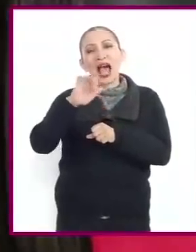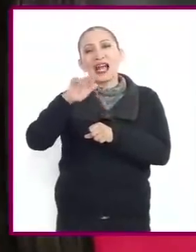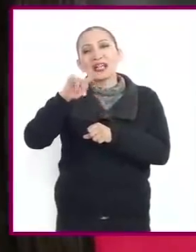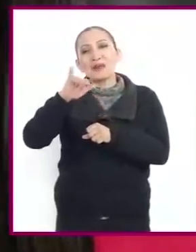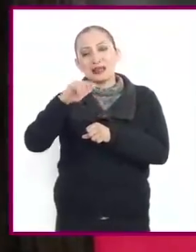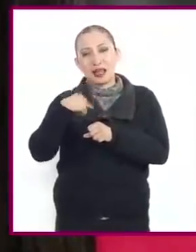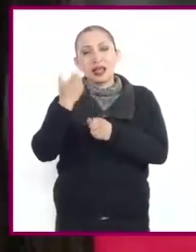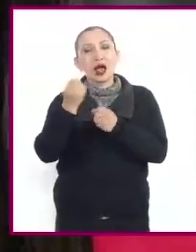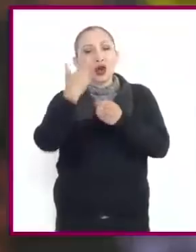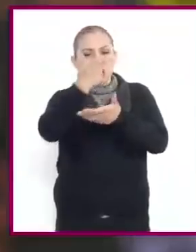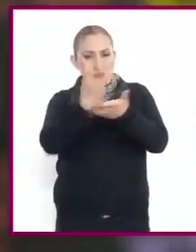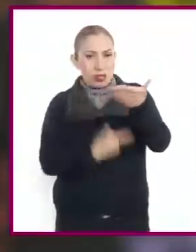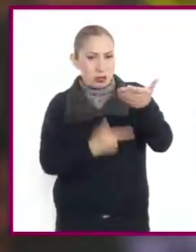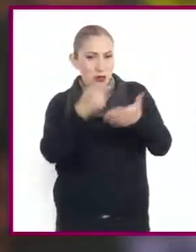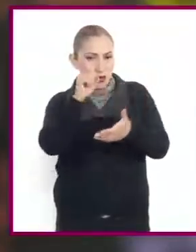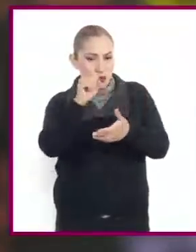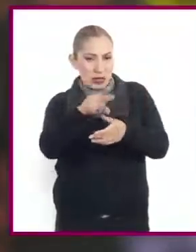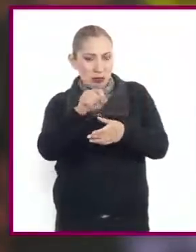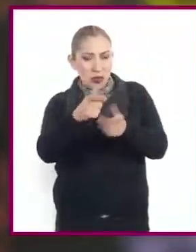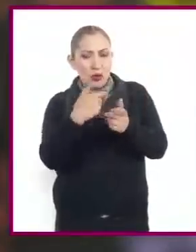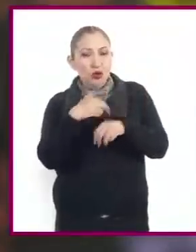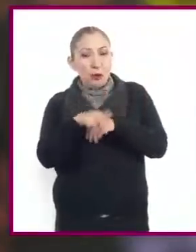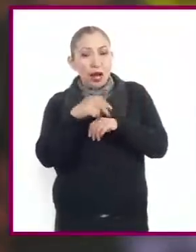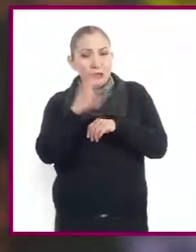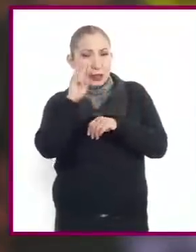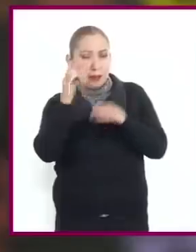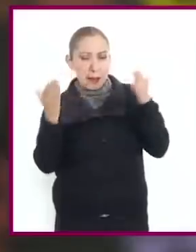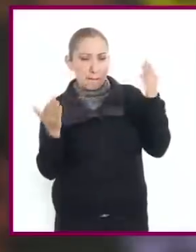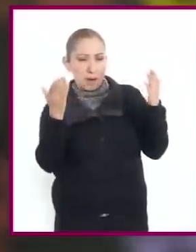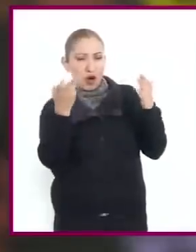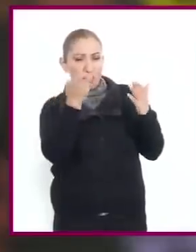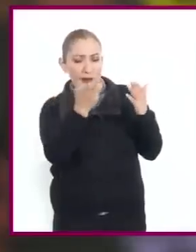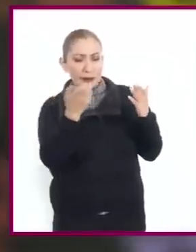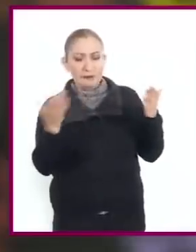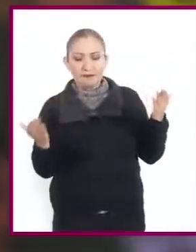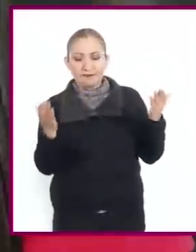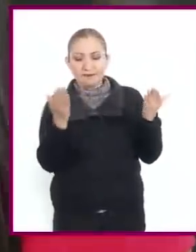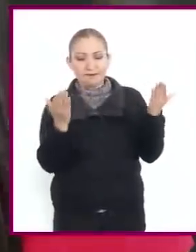del conjunto de datos. Y se comparó cada dato con esta.